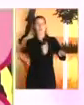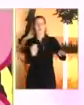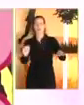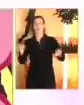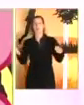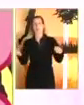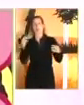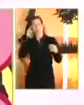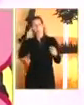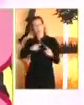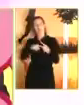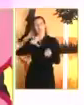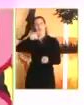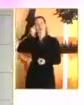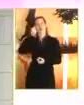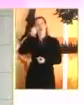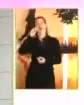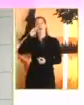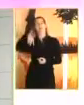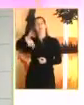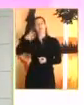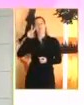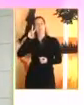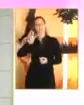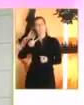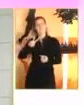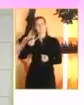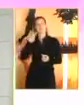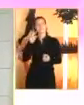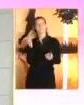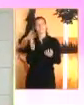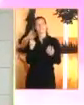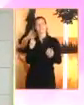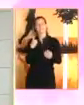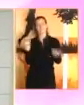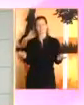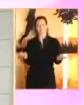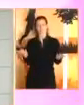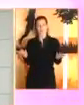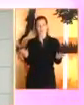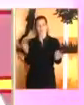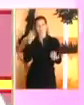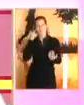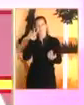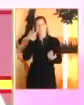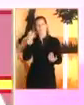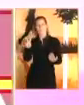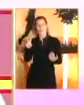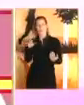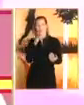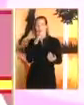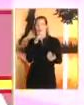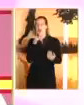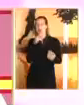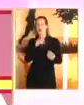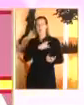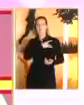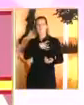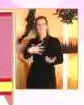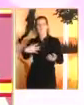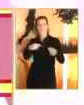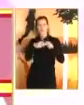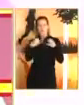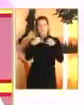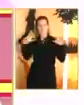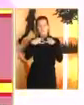ADN. Exactamente, lo que vamos a hacer es lo que se llama una extracción del ADN, que en el fondo lo que vamos a ver son unas hebras blancas, de color blanquecino, que es nuestro